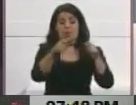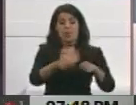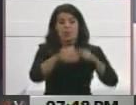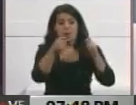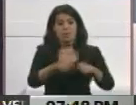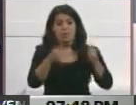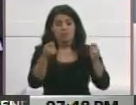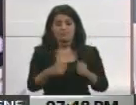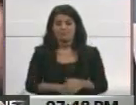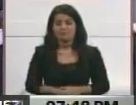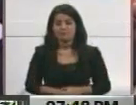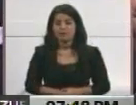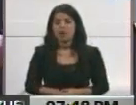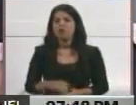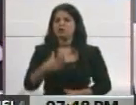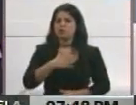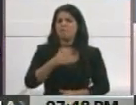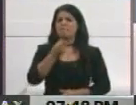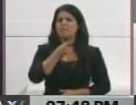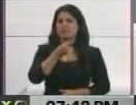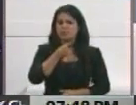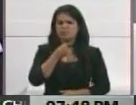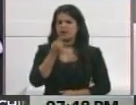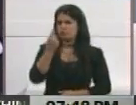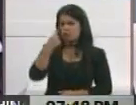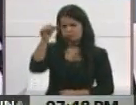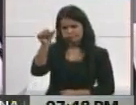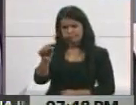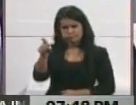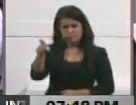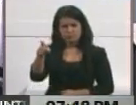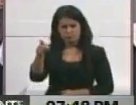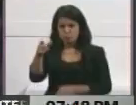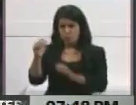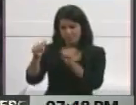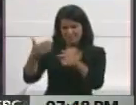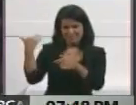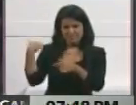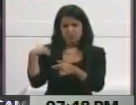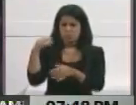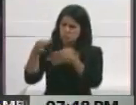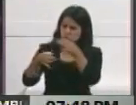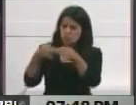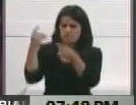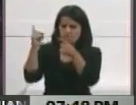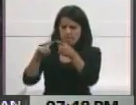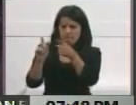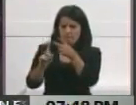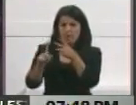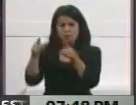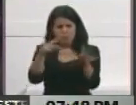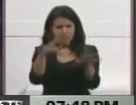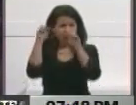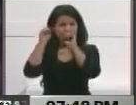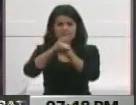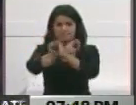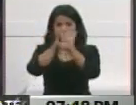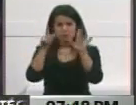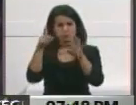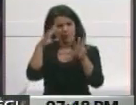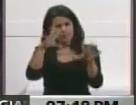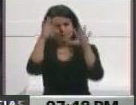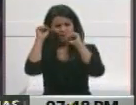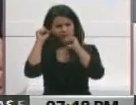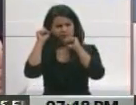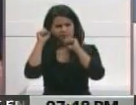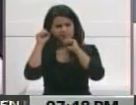gustado mucho de tu reflexión hace unos minutos es que se ve que cones con mucha Claridad que independientemente de